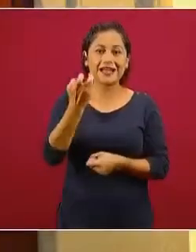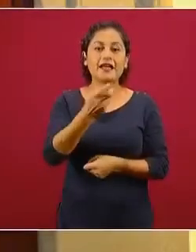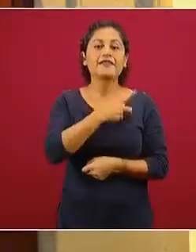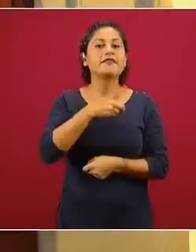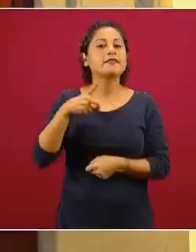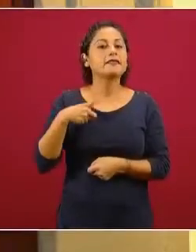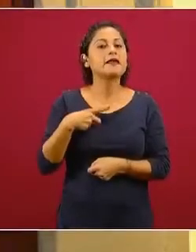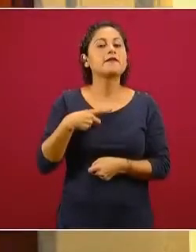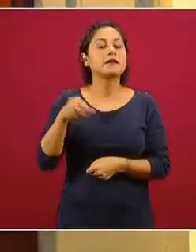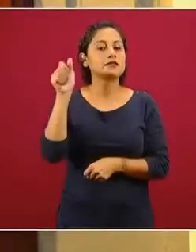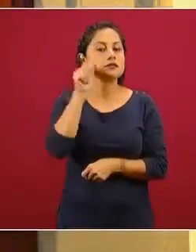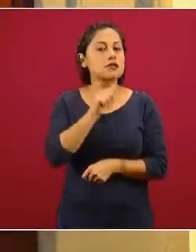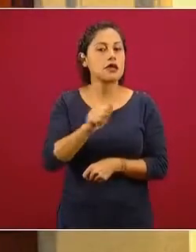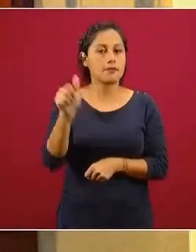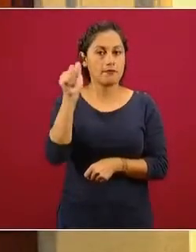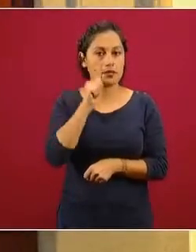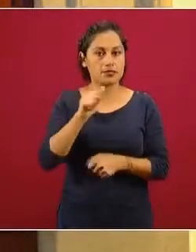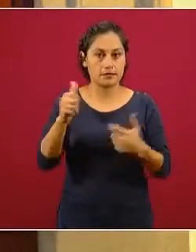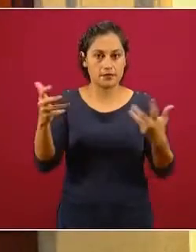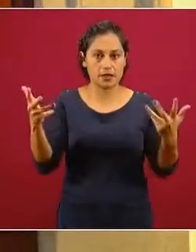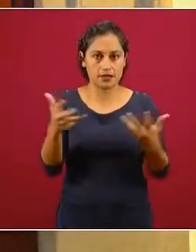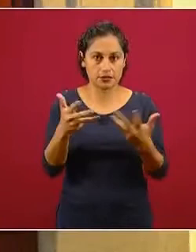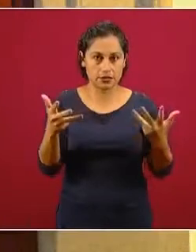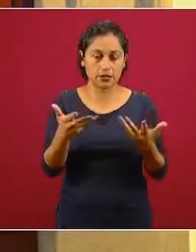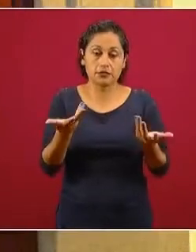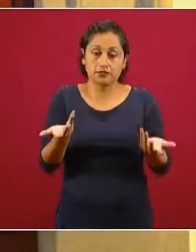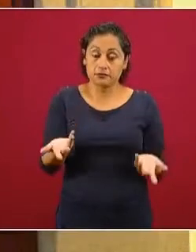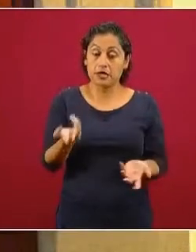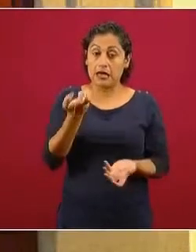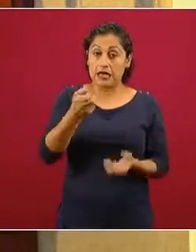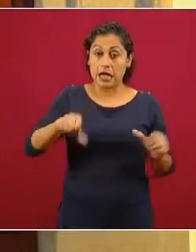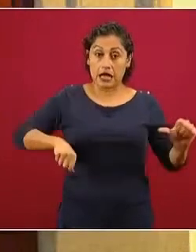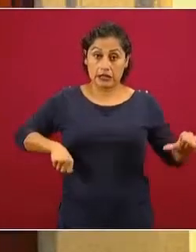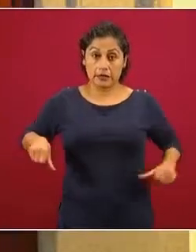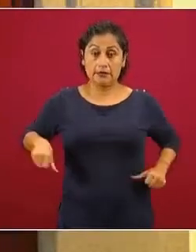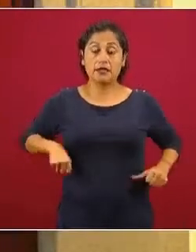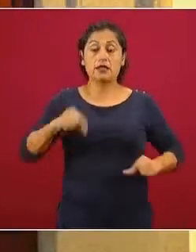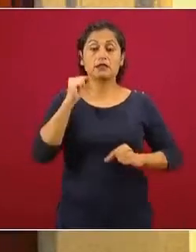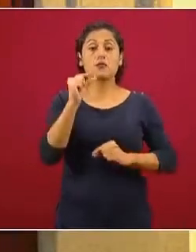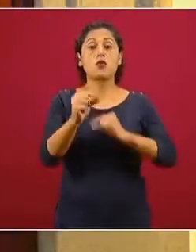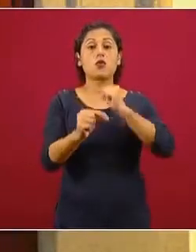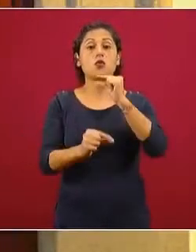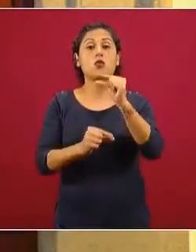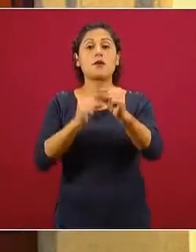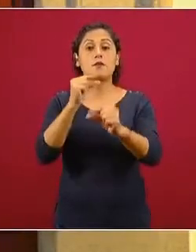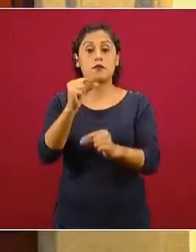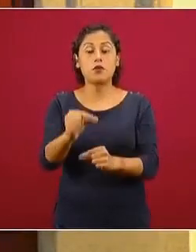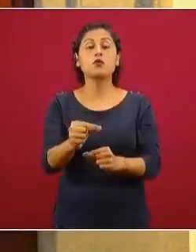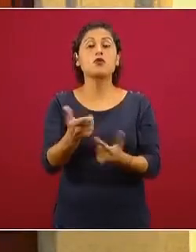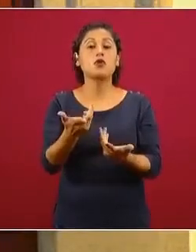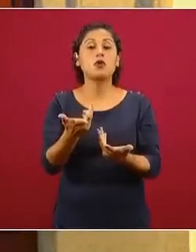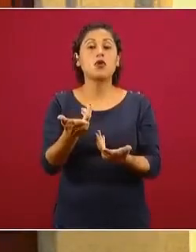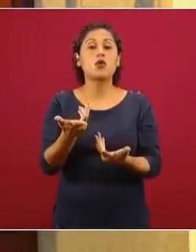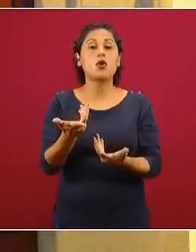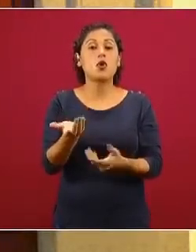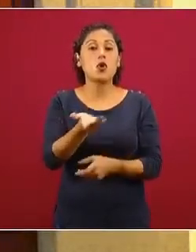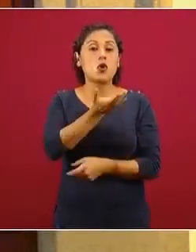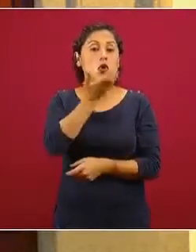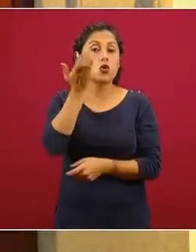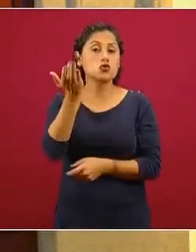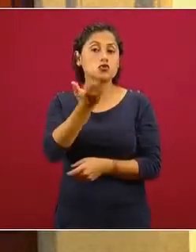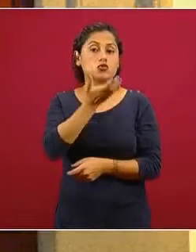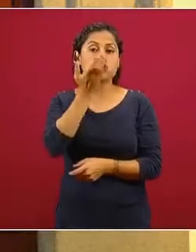De hecho, estas acciones deben paulatinamente, si es que todavía no ha sucedido, deben pasar a ser parte ya de